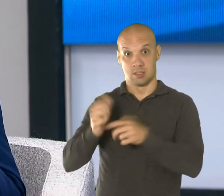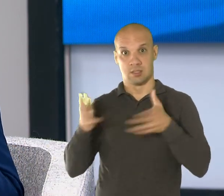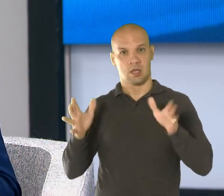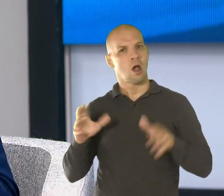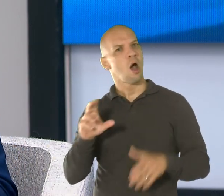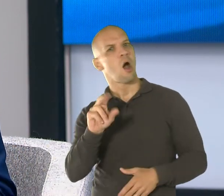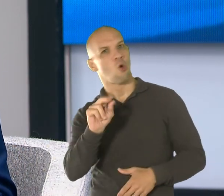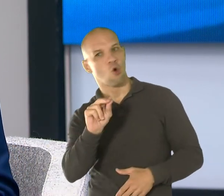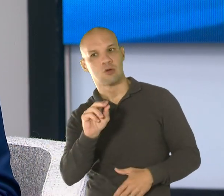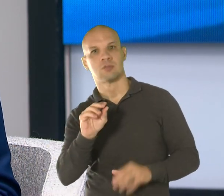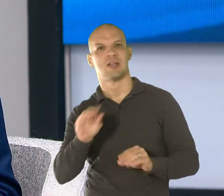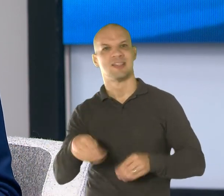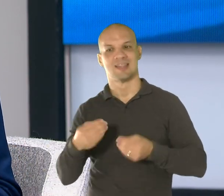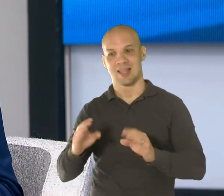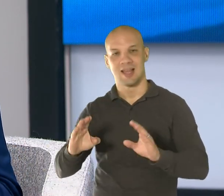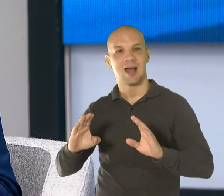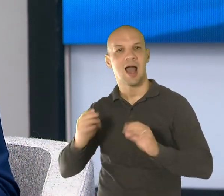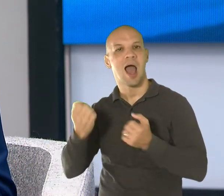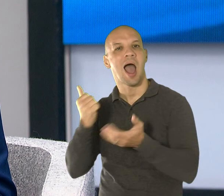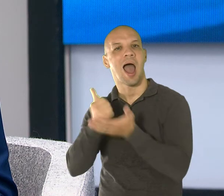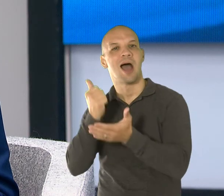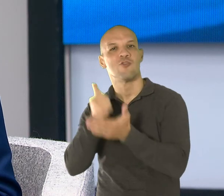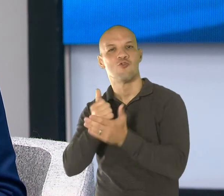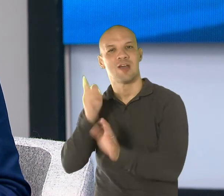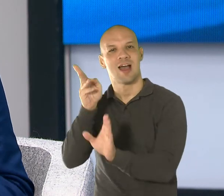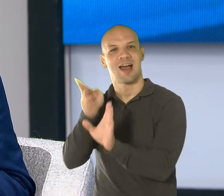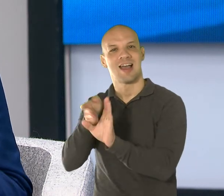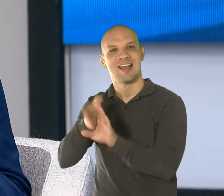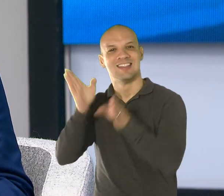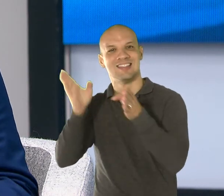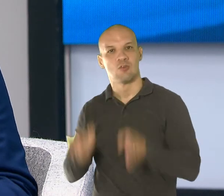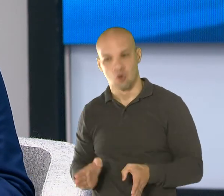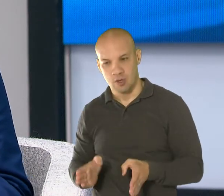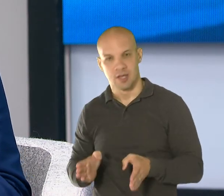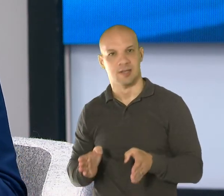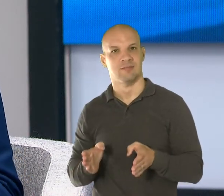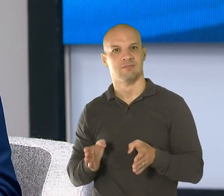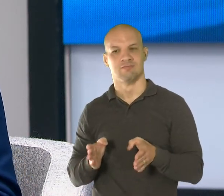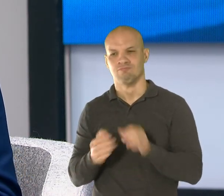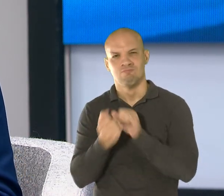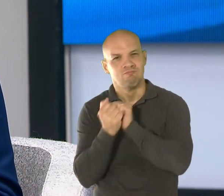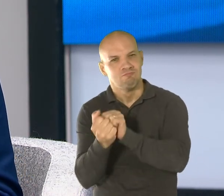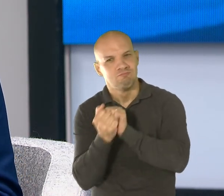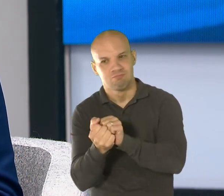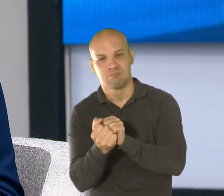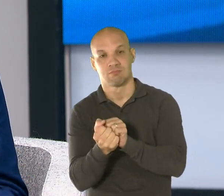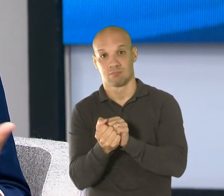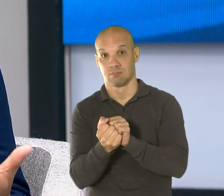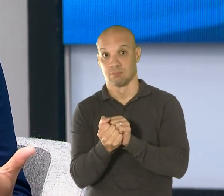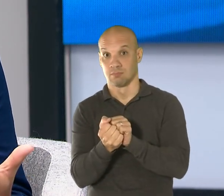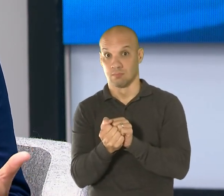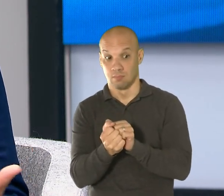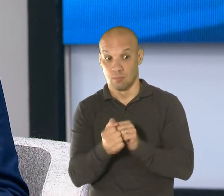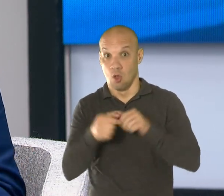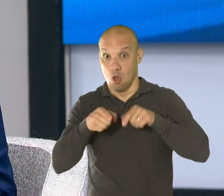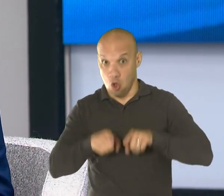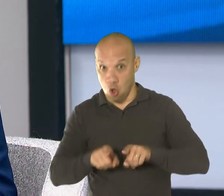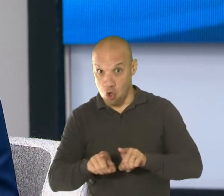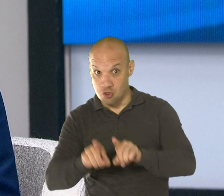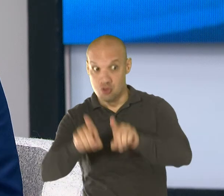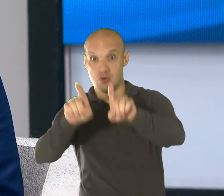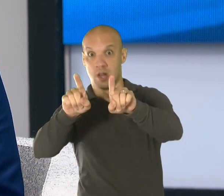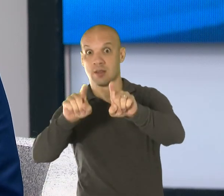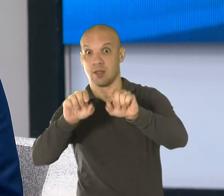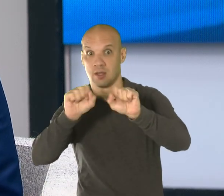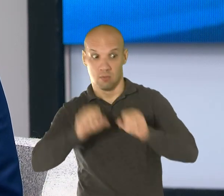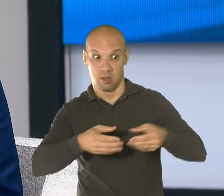también se le da atención psicológica, se le da un acompañamiento, se les prepara para esas pérdidas que van a atravesar anticipadas o cuando ya no